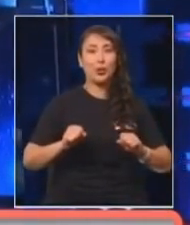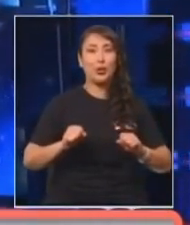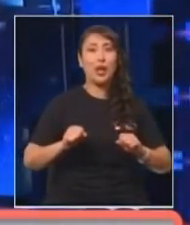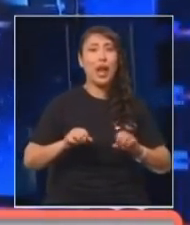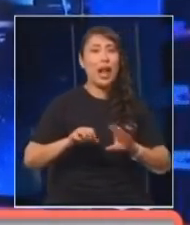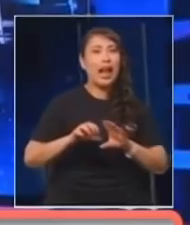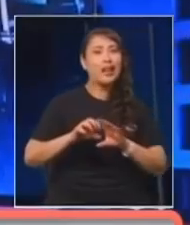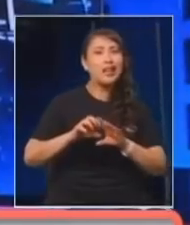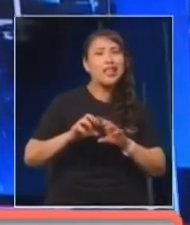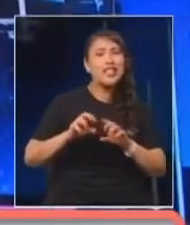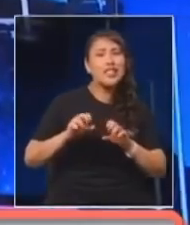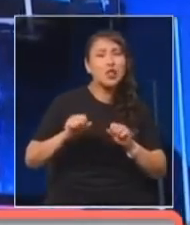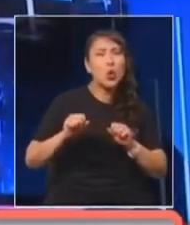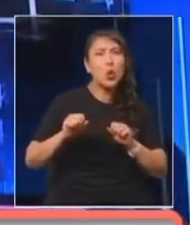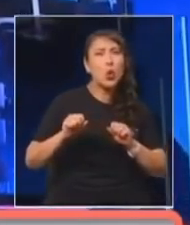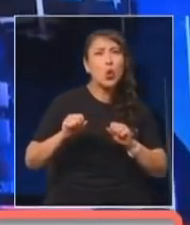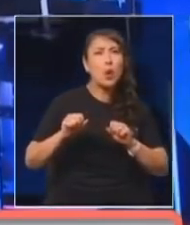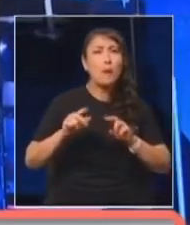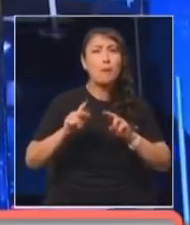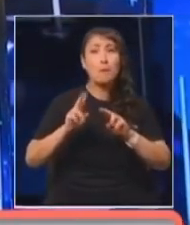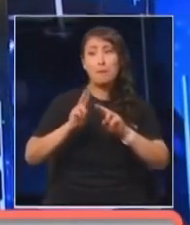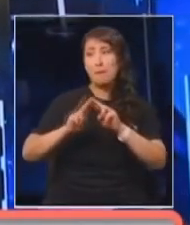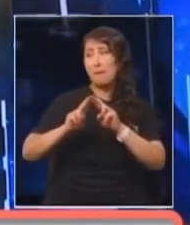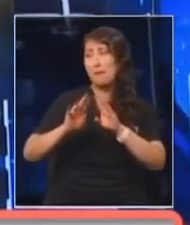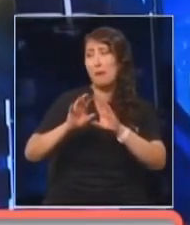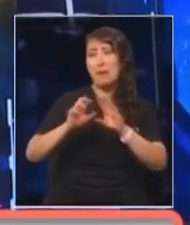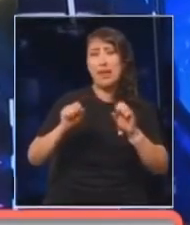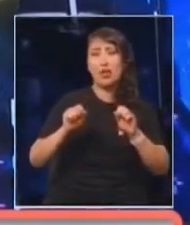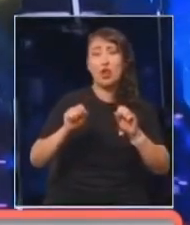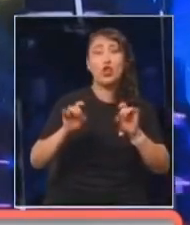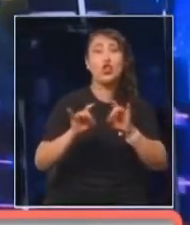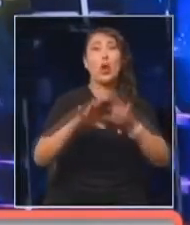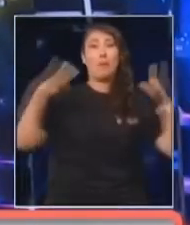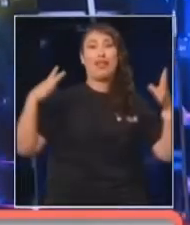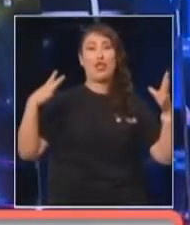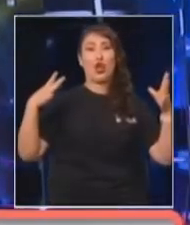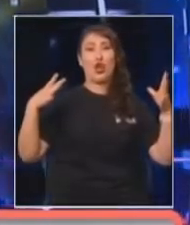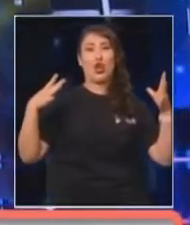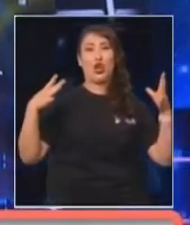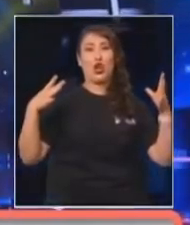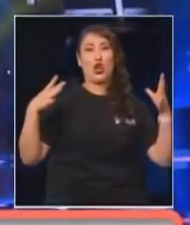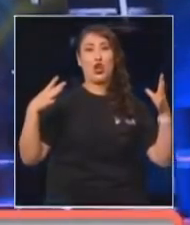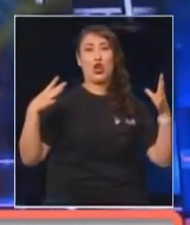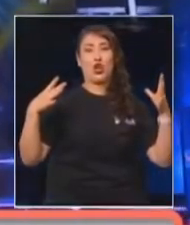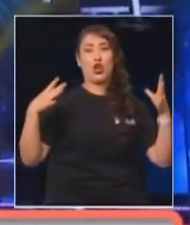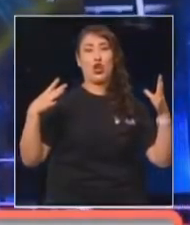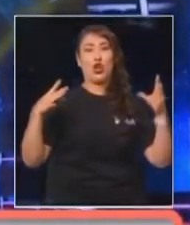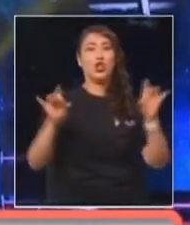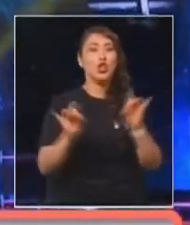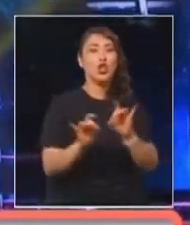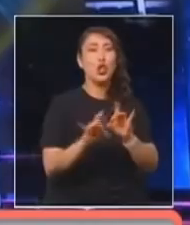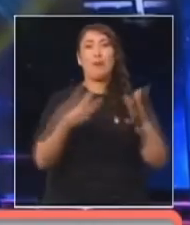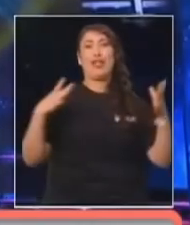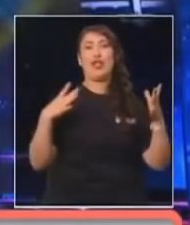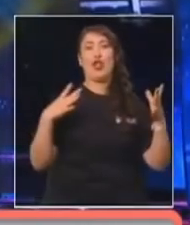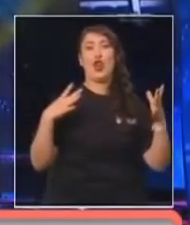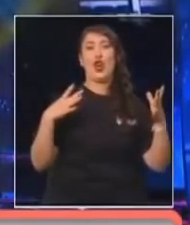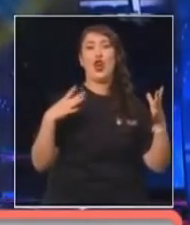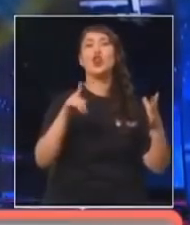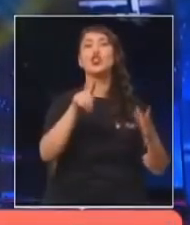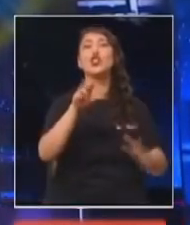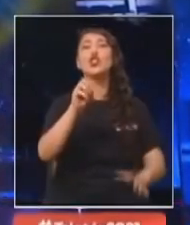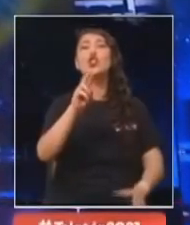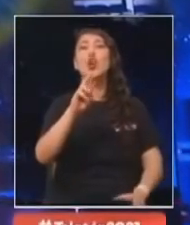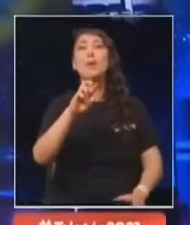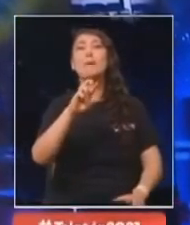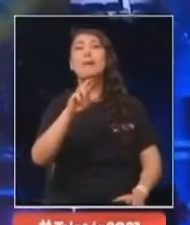Listo. Ni he preparado algo. Sorpreso. Es Ben 10. Sorpreso. Con mis amigos.